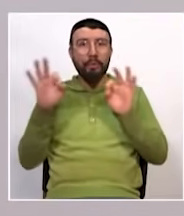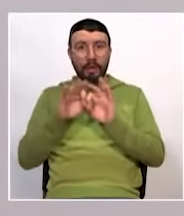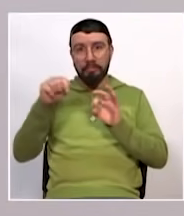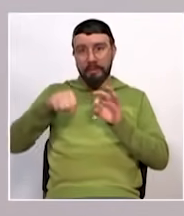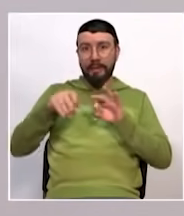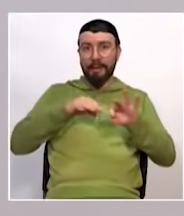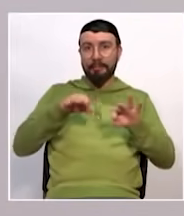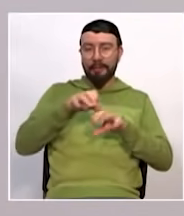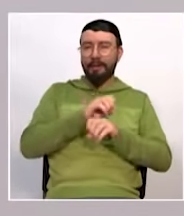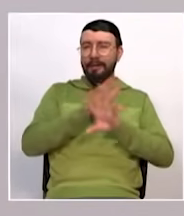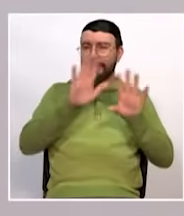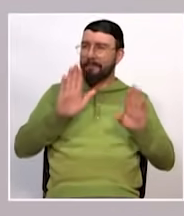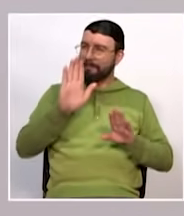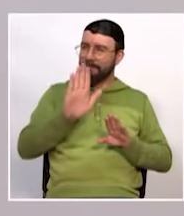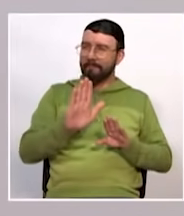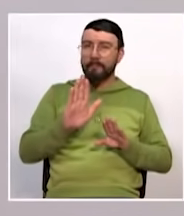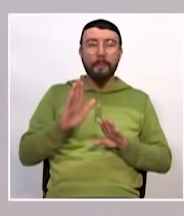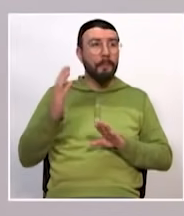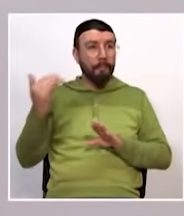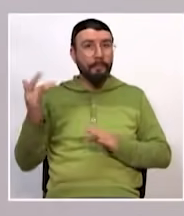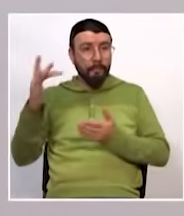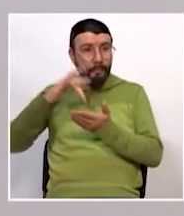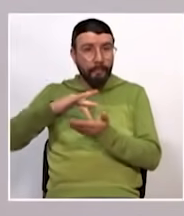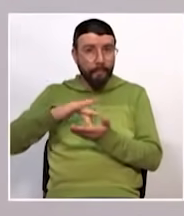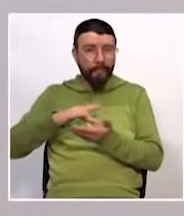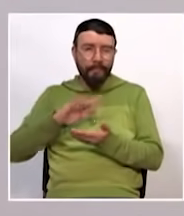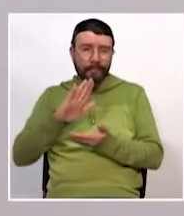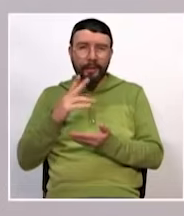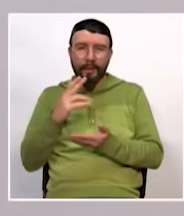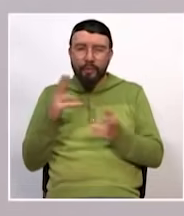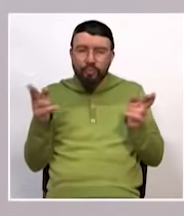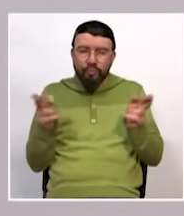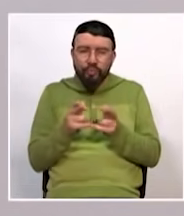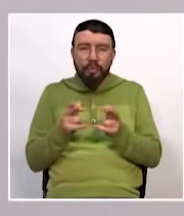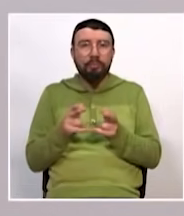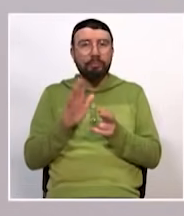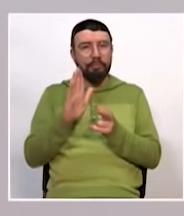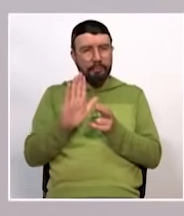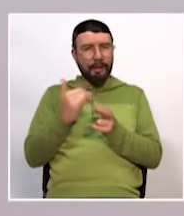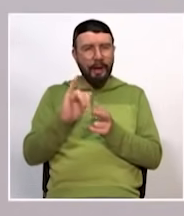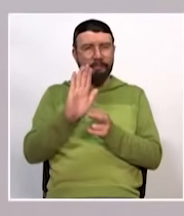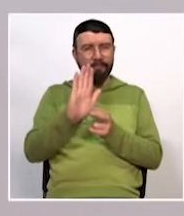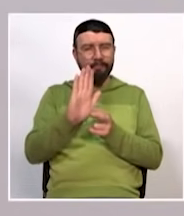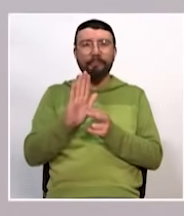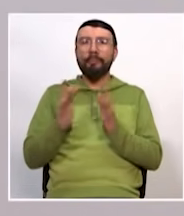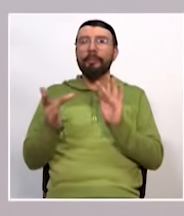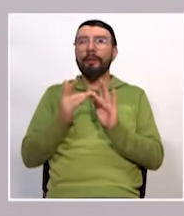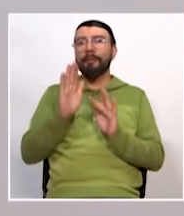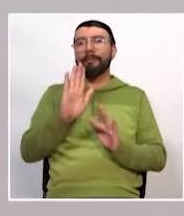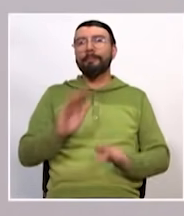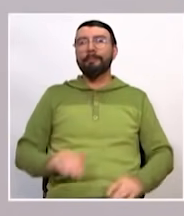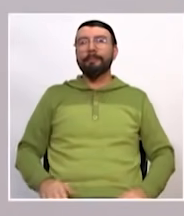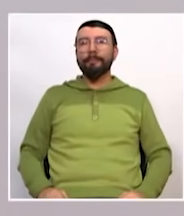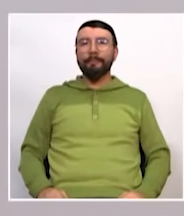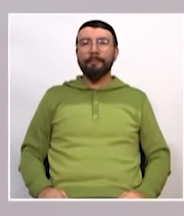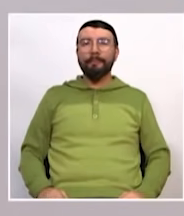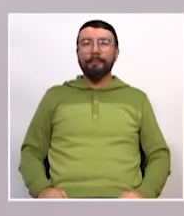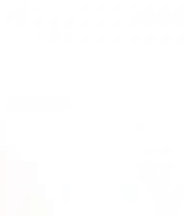conexión vital pequeño receso de comerciales pequeñito ya volvemos con ustedes en directo conexión vital